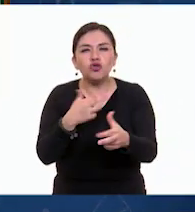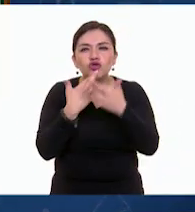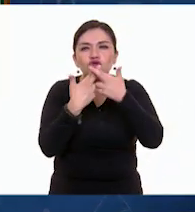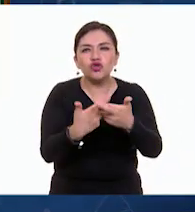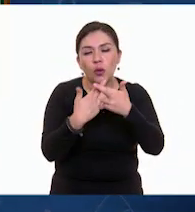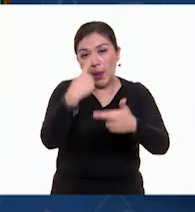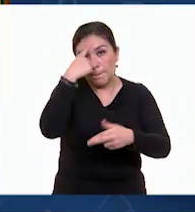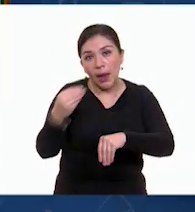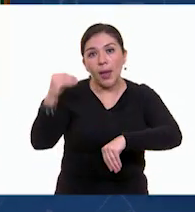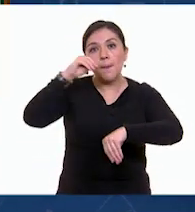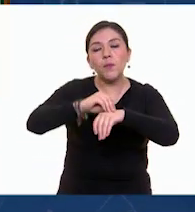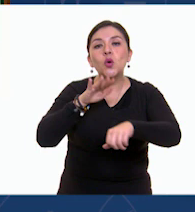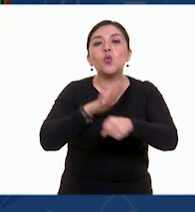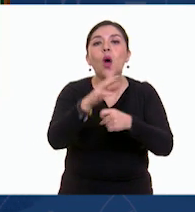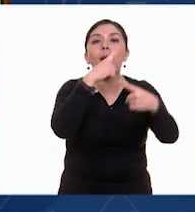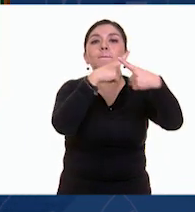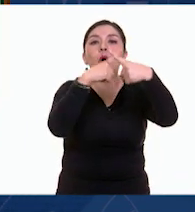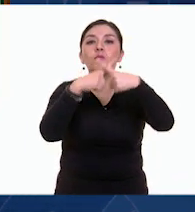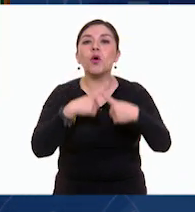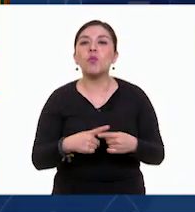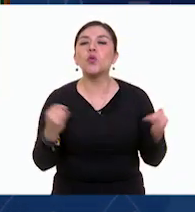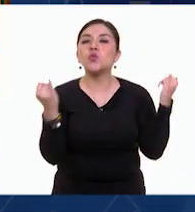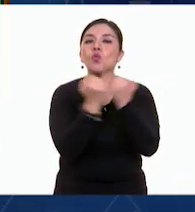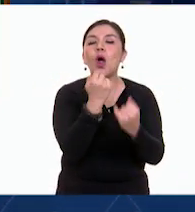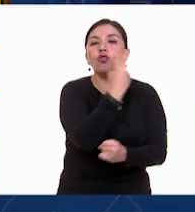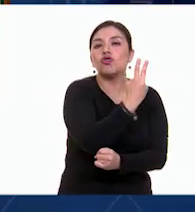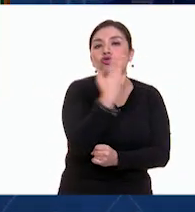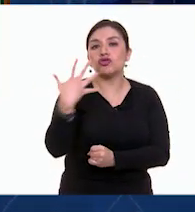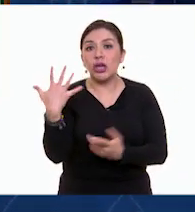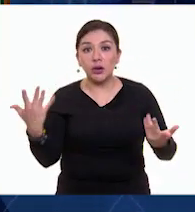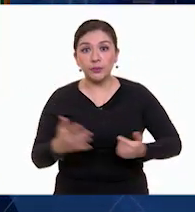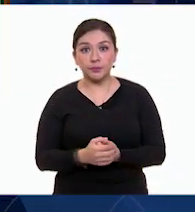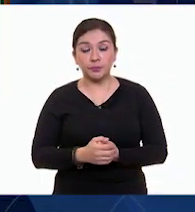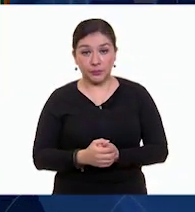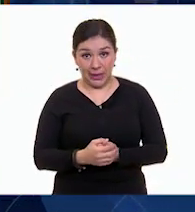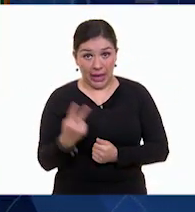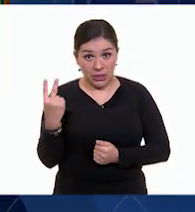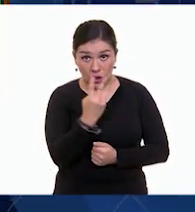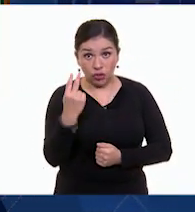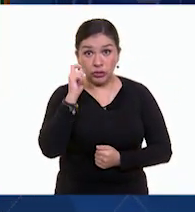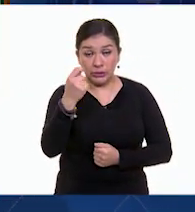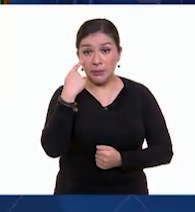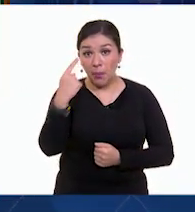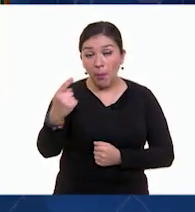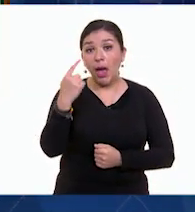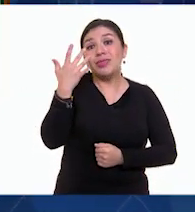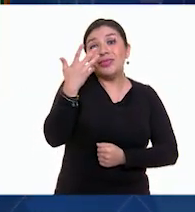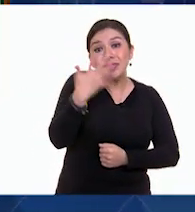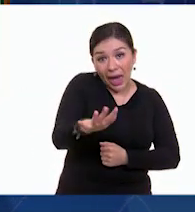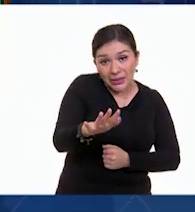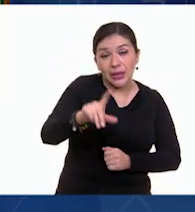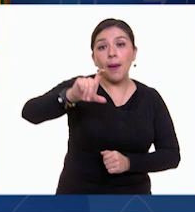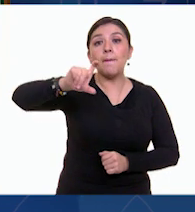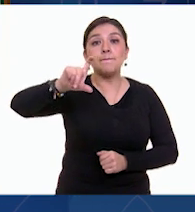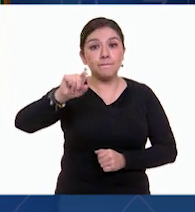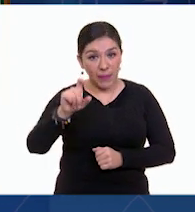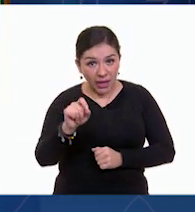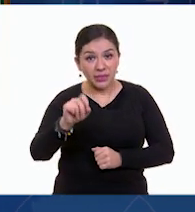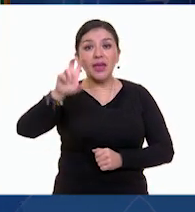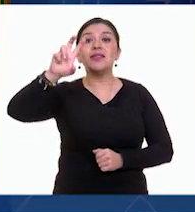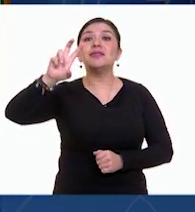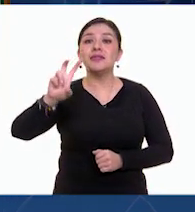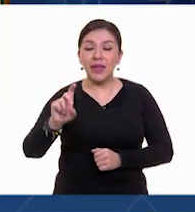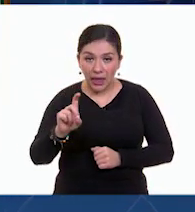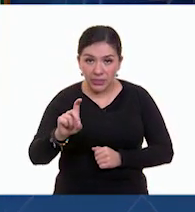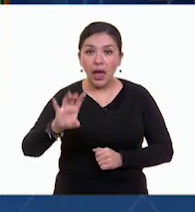los múltiplos que tienen en común, el 2 y el 5, y los cuales son el 10, el 20, el